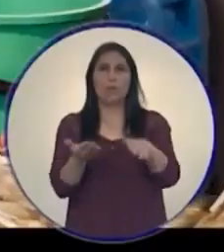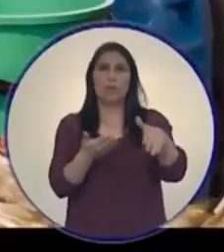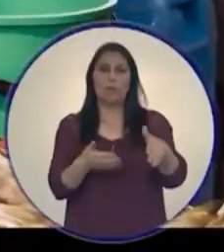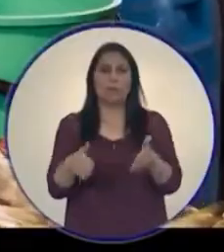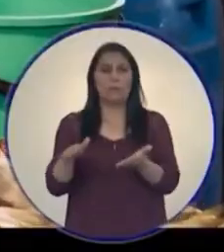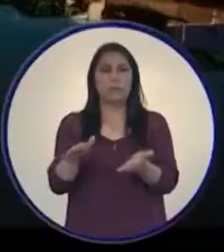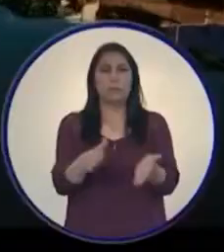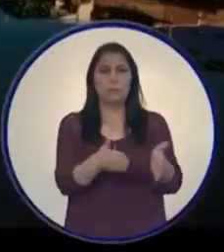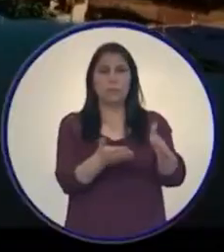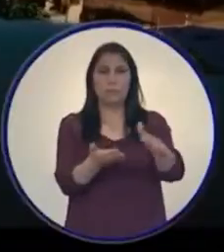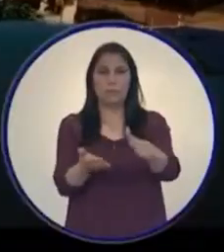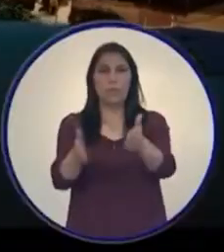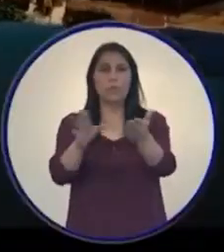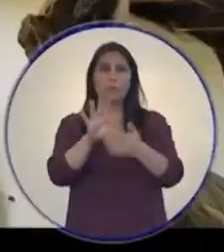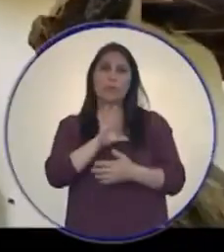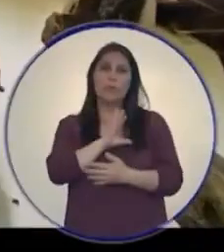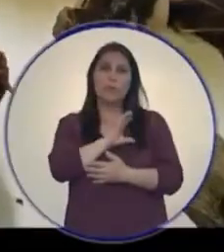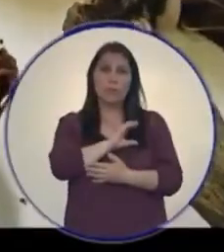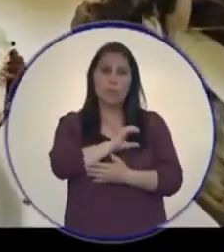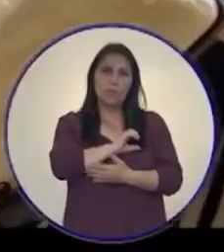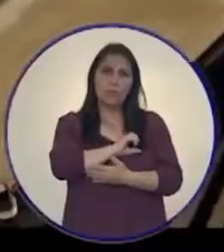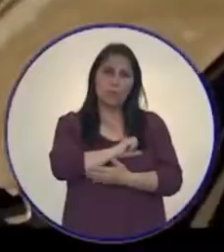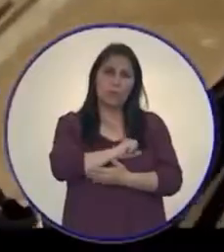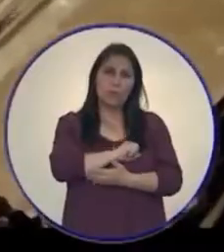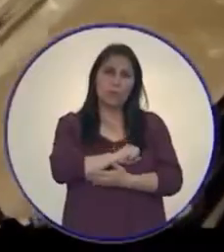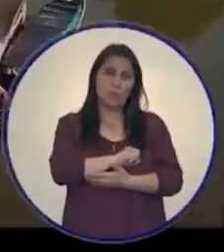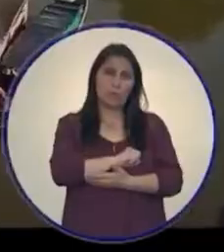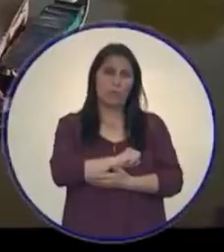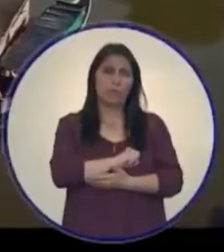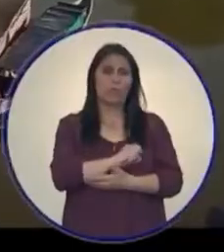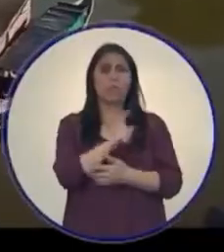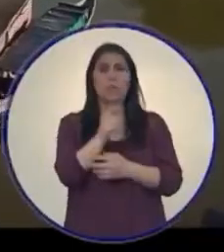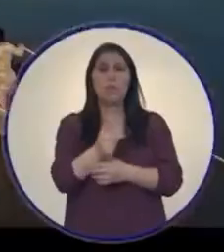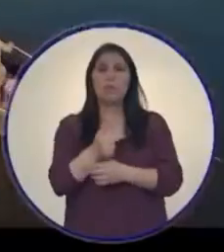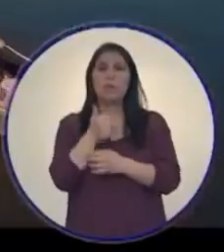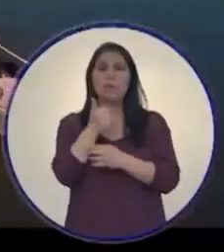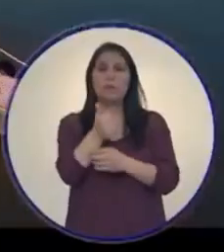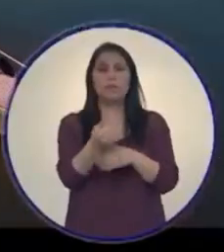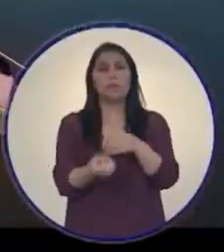con elul de dolores